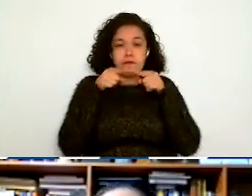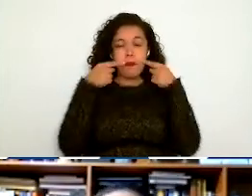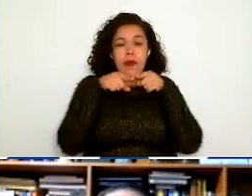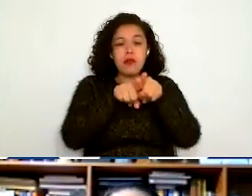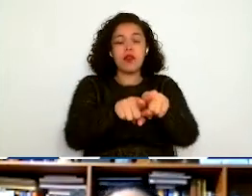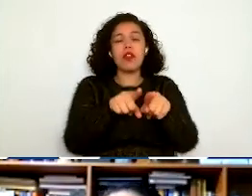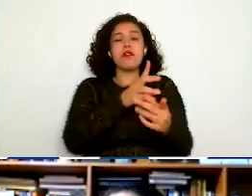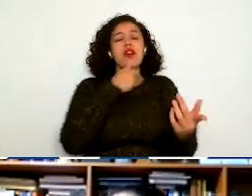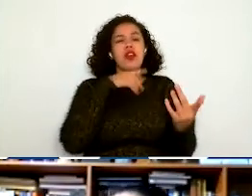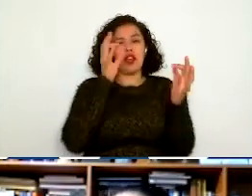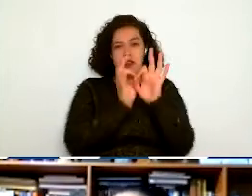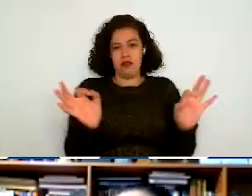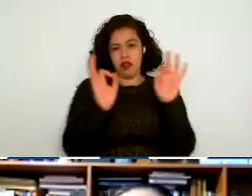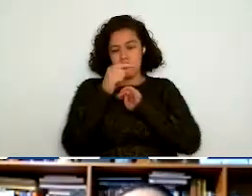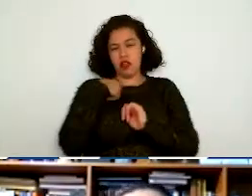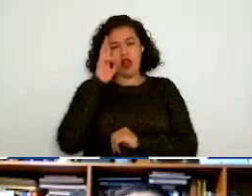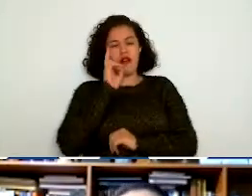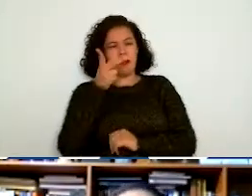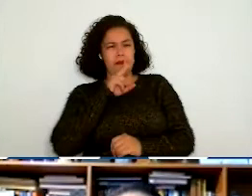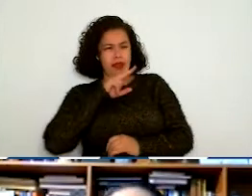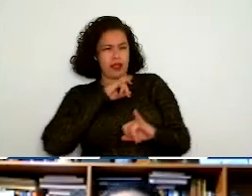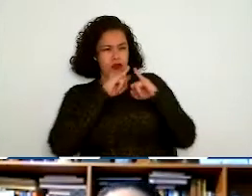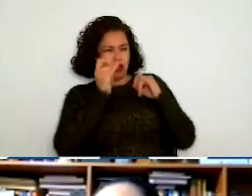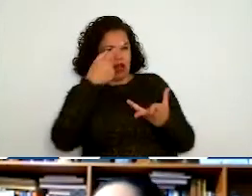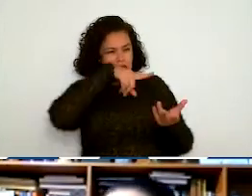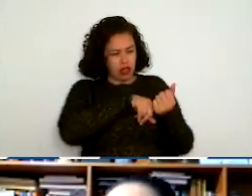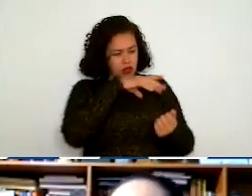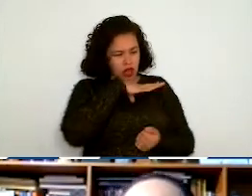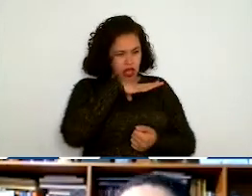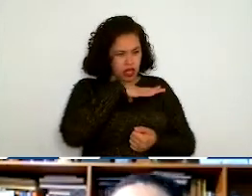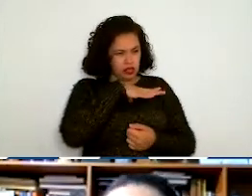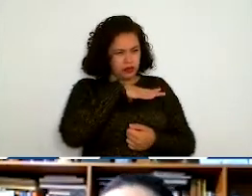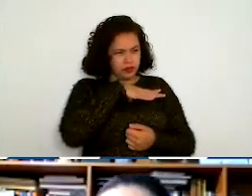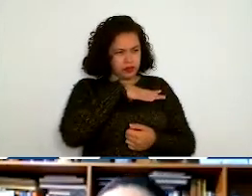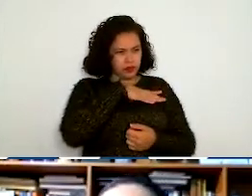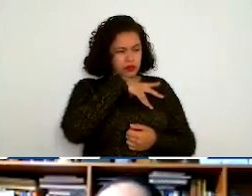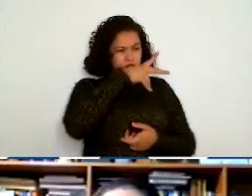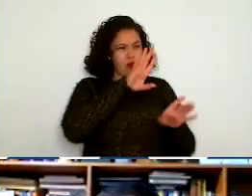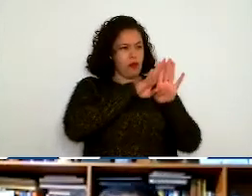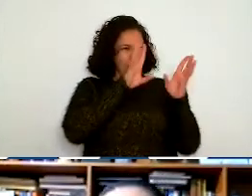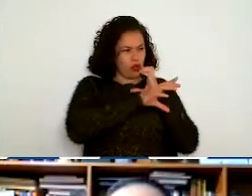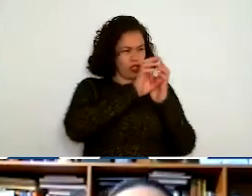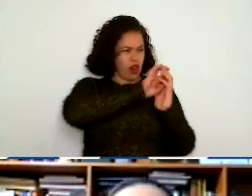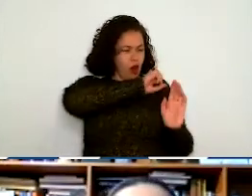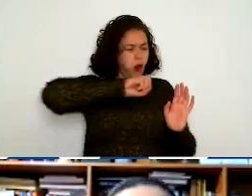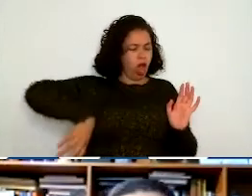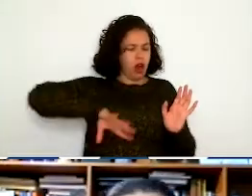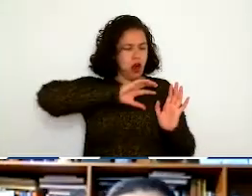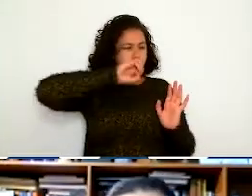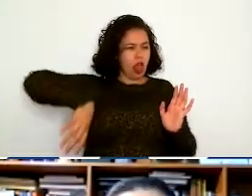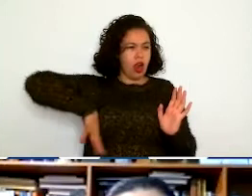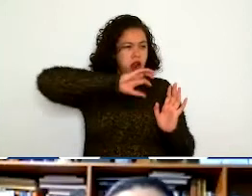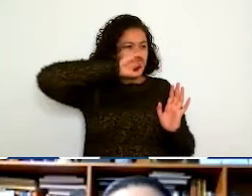importante. Si yo estoy observando que dentro de mi institución no estamos priorizando esto, pues ahí es donde vienen los